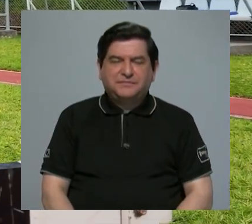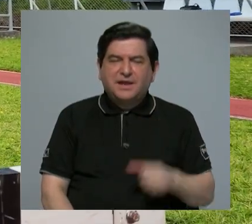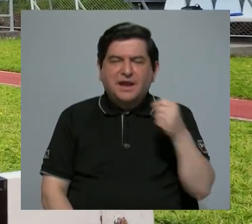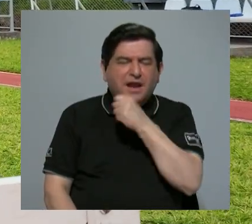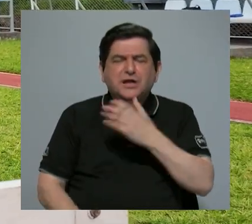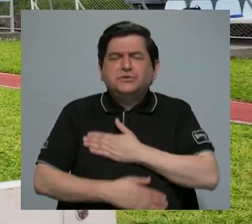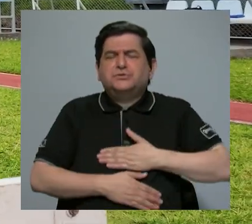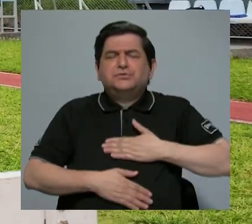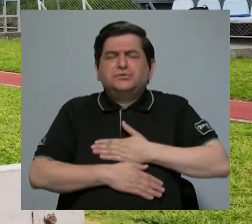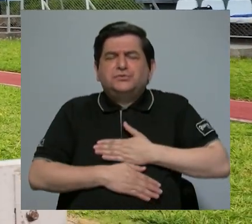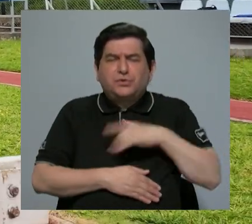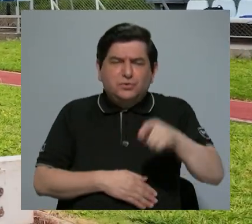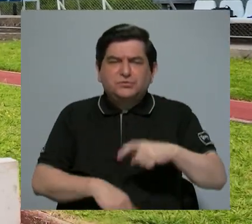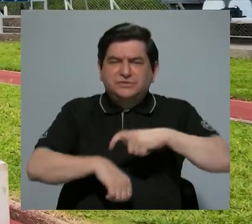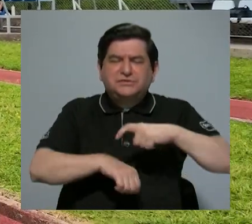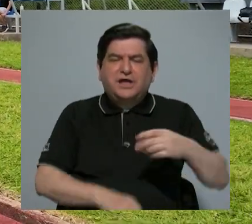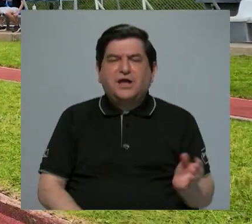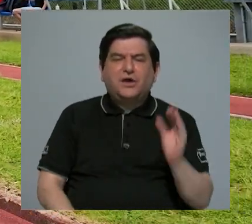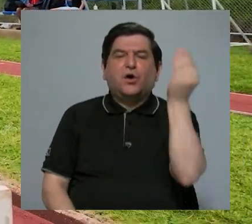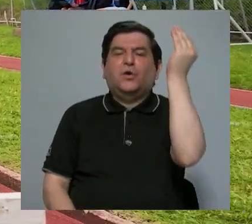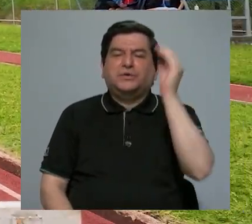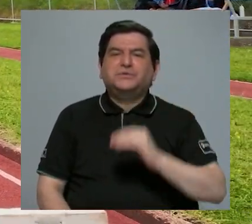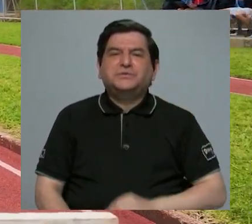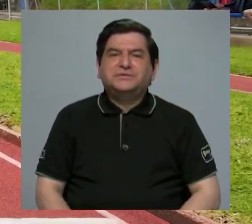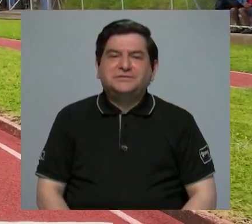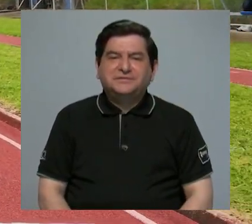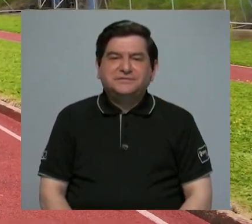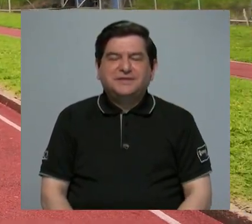¿Qué canciones disfrutaba usted durante su adolescencia?